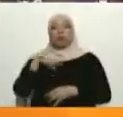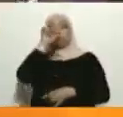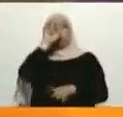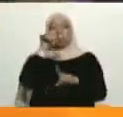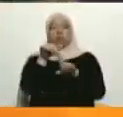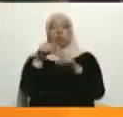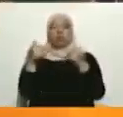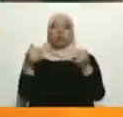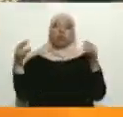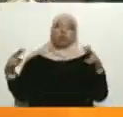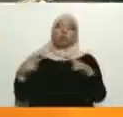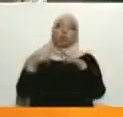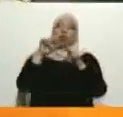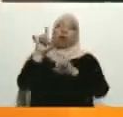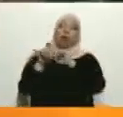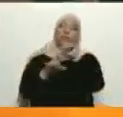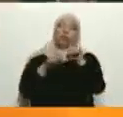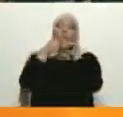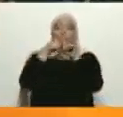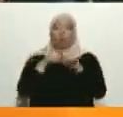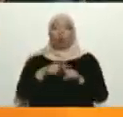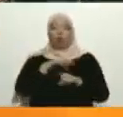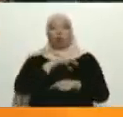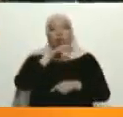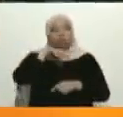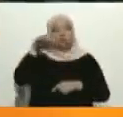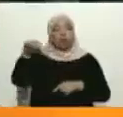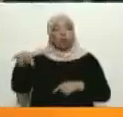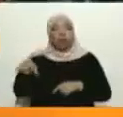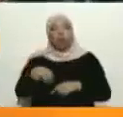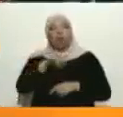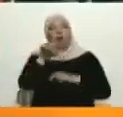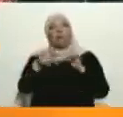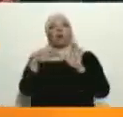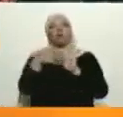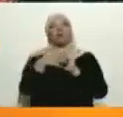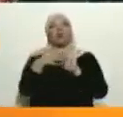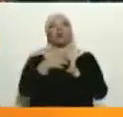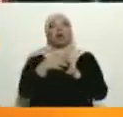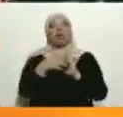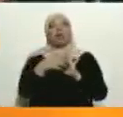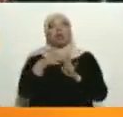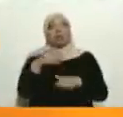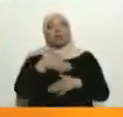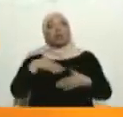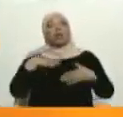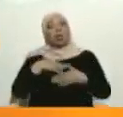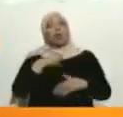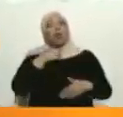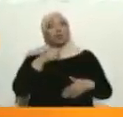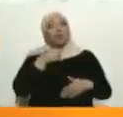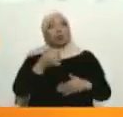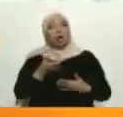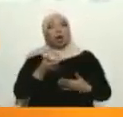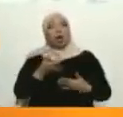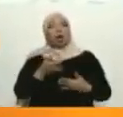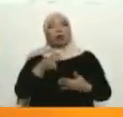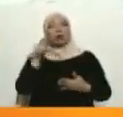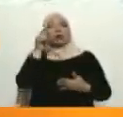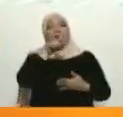una encuesta que nosotros hicimos a nivel nacional para ver el grado de satisfacción y para saber qué piensan los